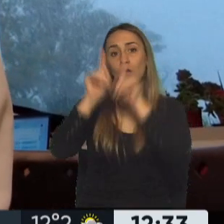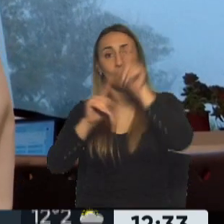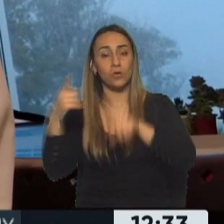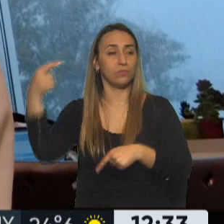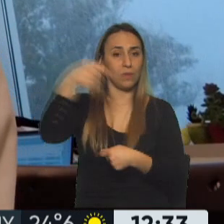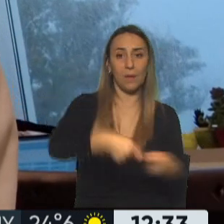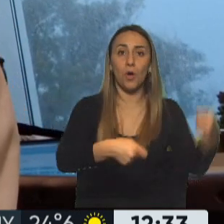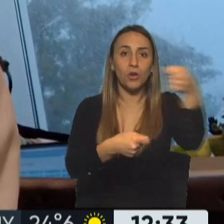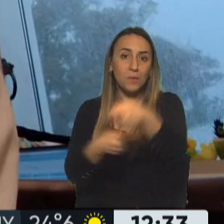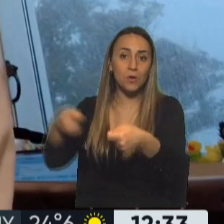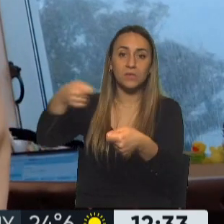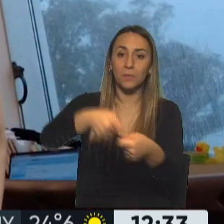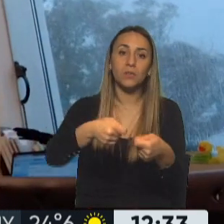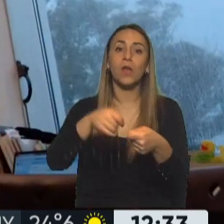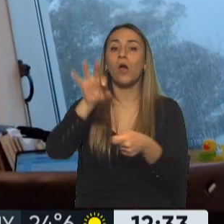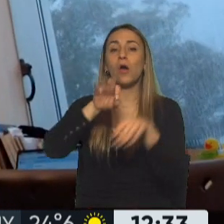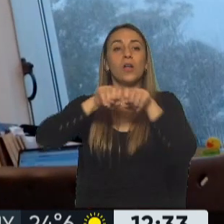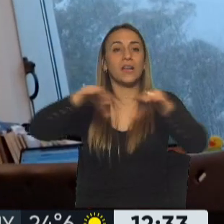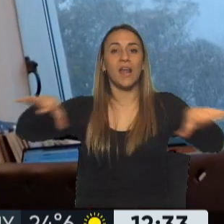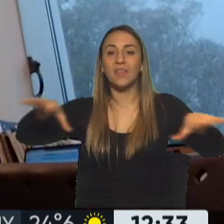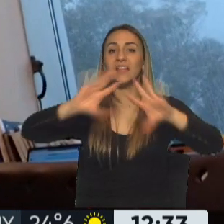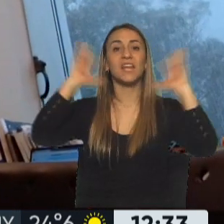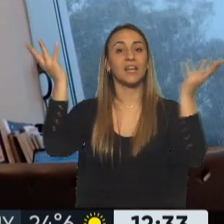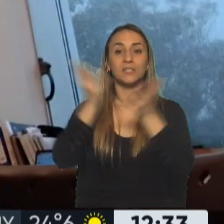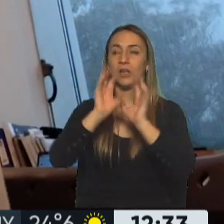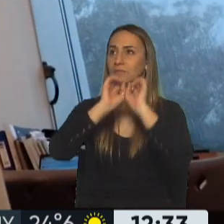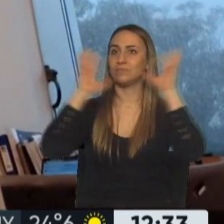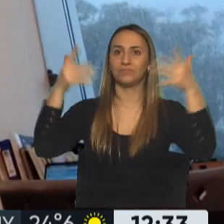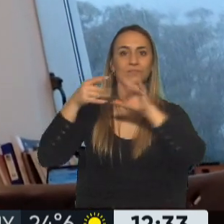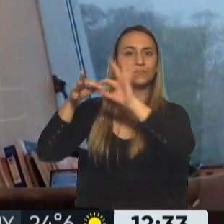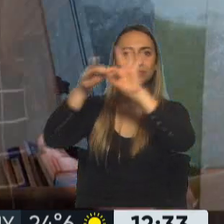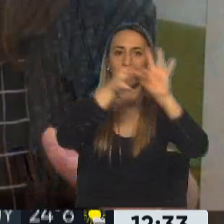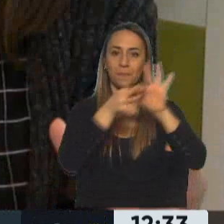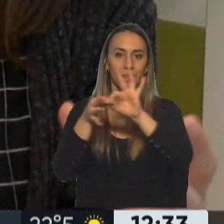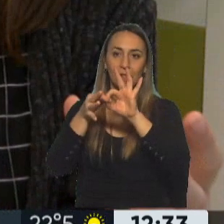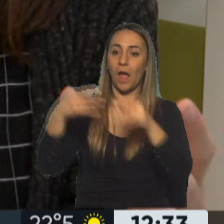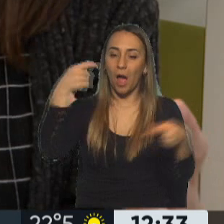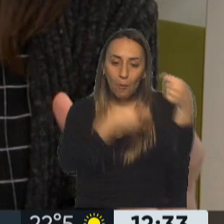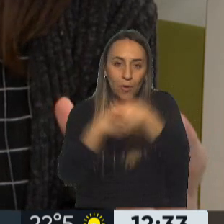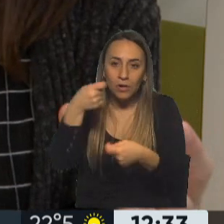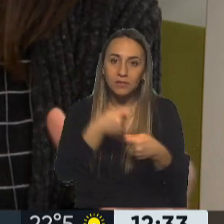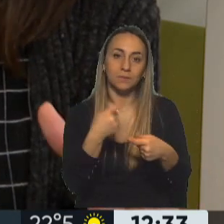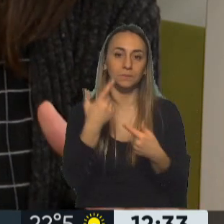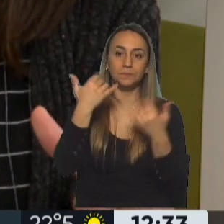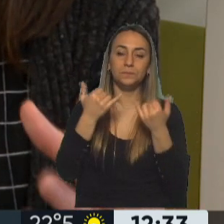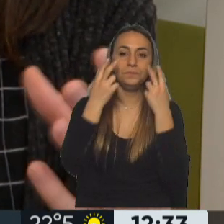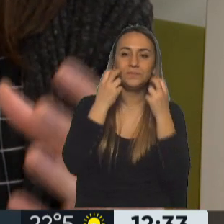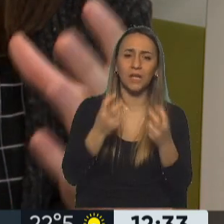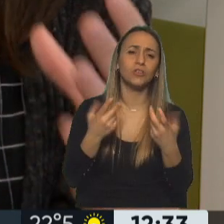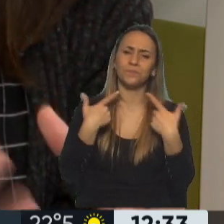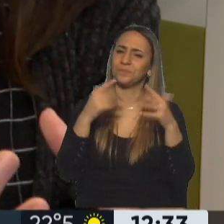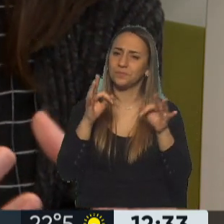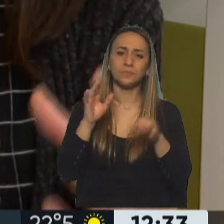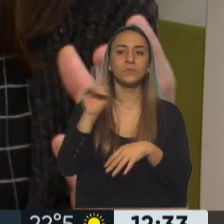redes internacionales. Tener un organismo que vele porque todos estos proyectos estén investigando, aunque son a largo plazo,